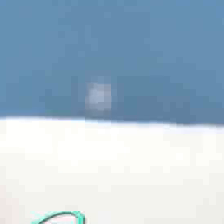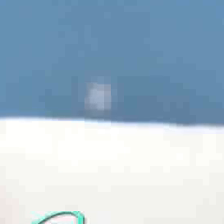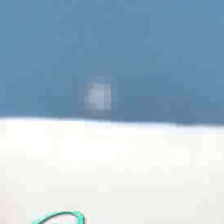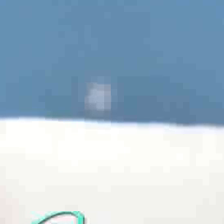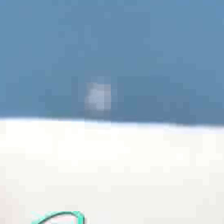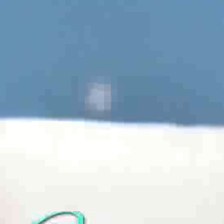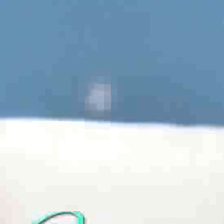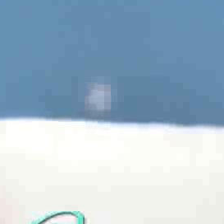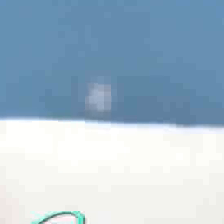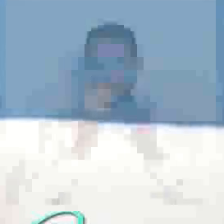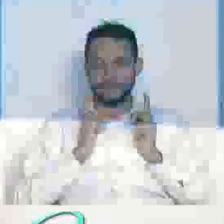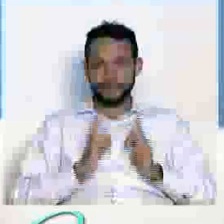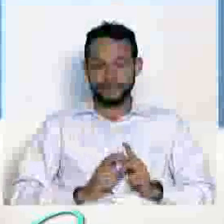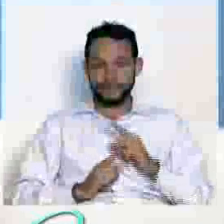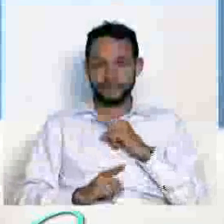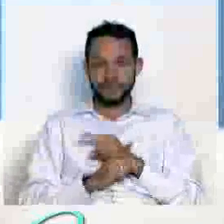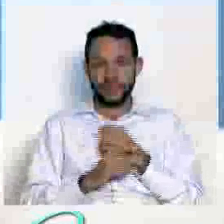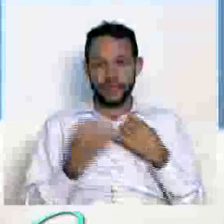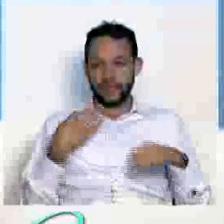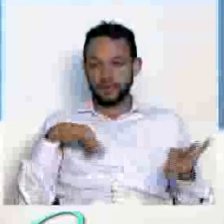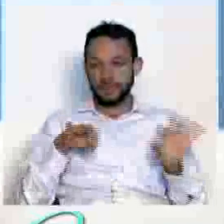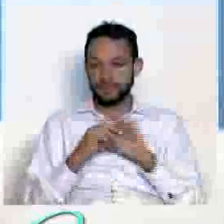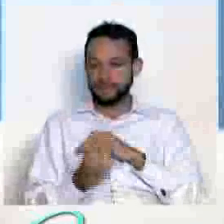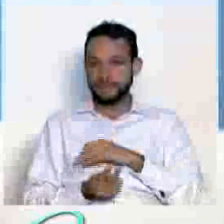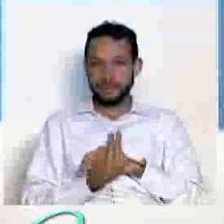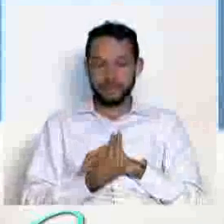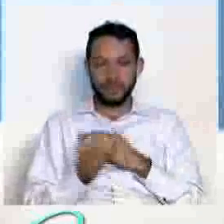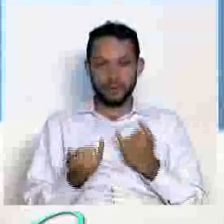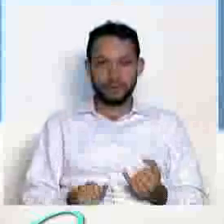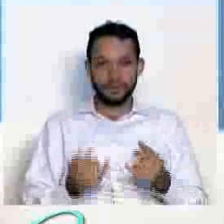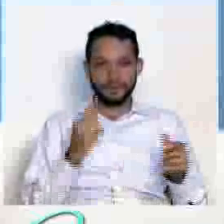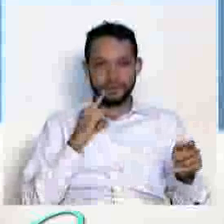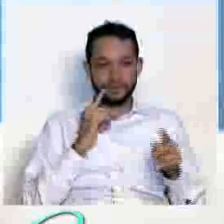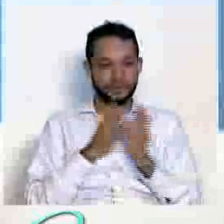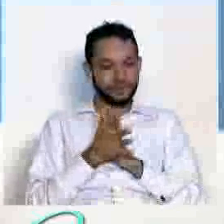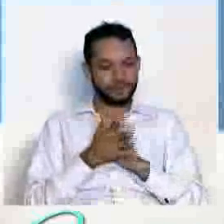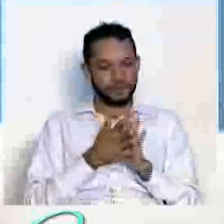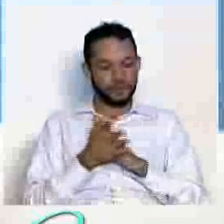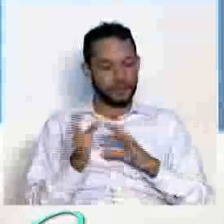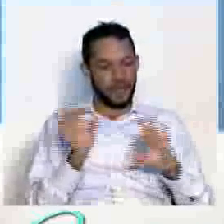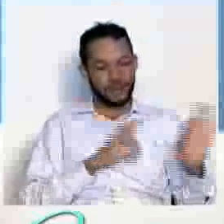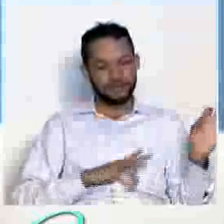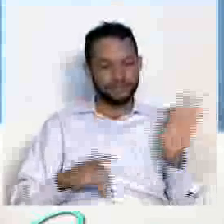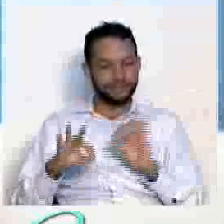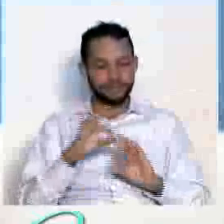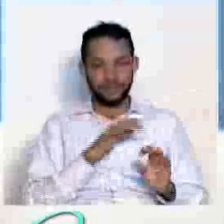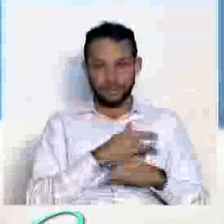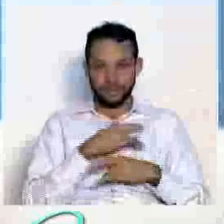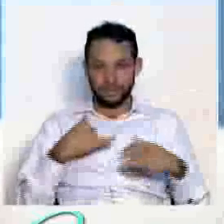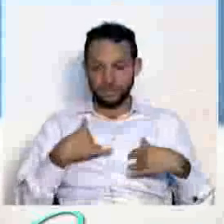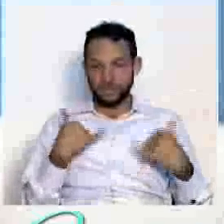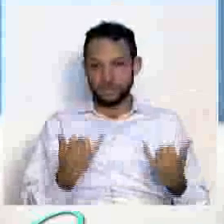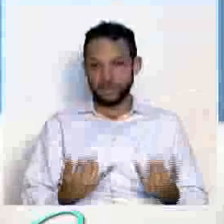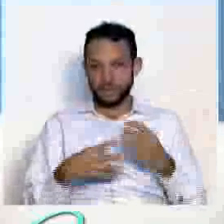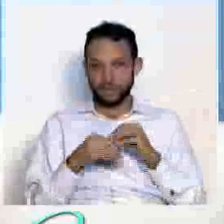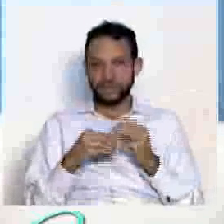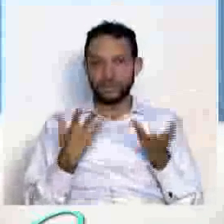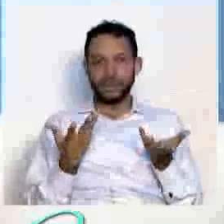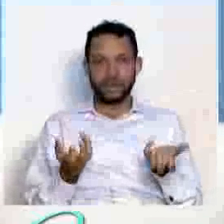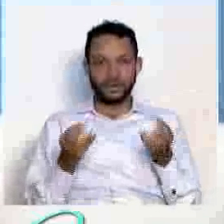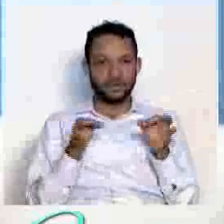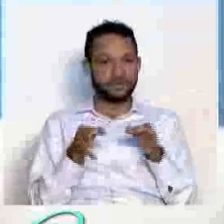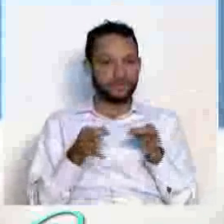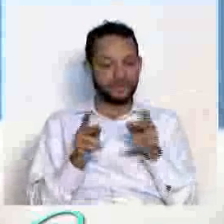Muchas gracias por estar nuevamente con nosotros en una nueva edición de Conexión Vital, un programa de prevención y educación en salud que quiere llegar a todos sus